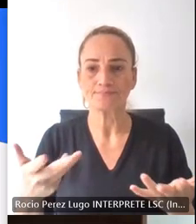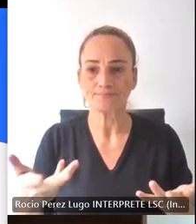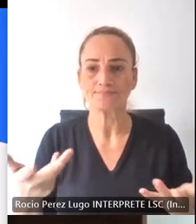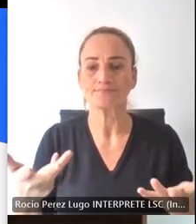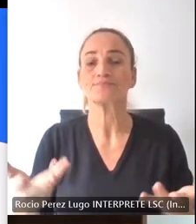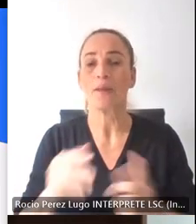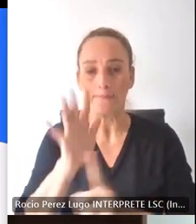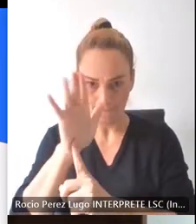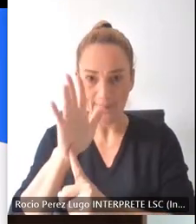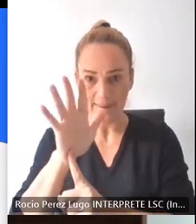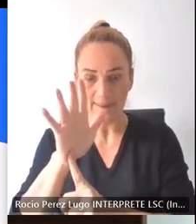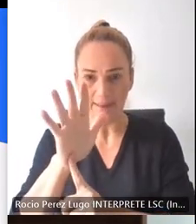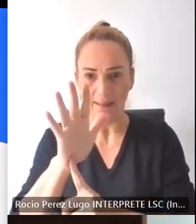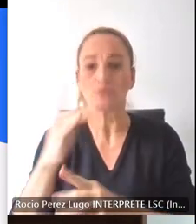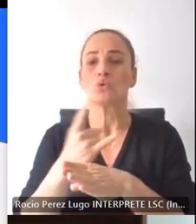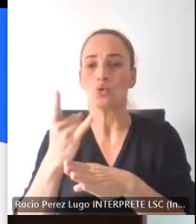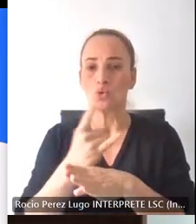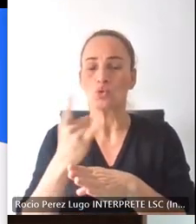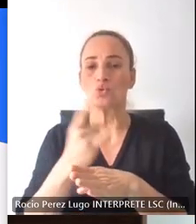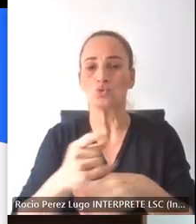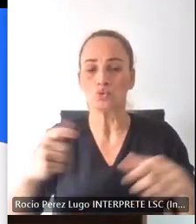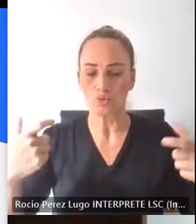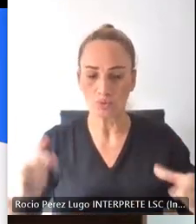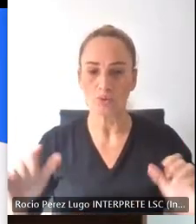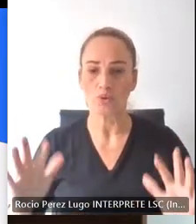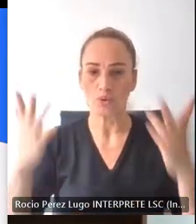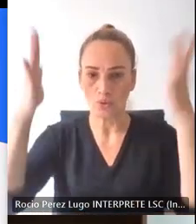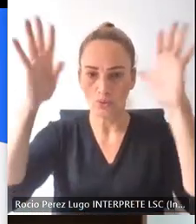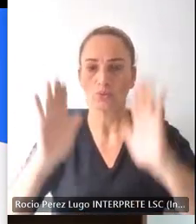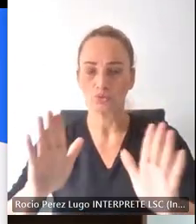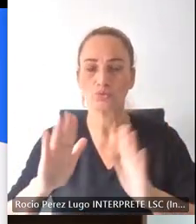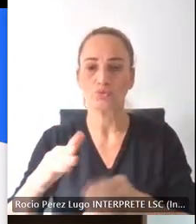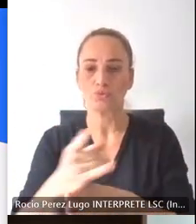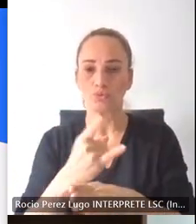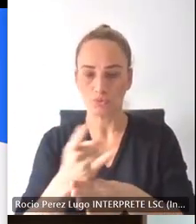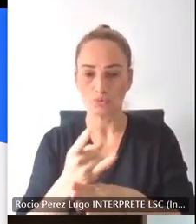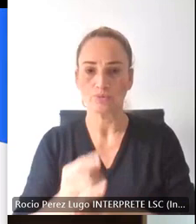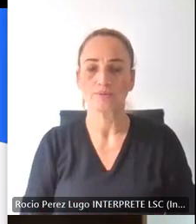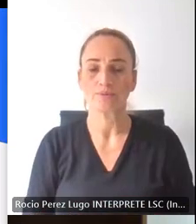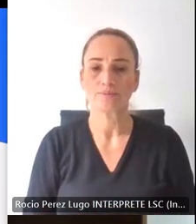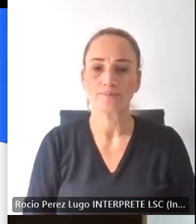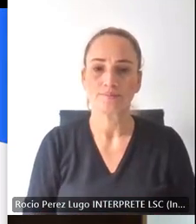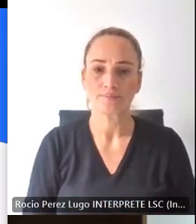de velas o que se utilizan para los cumpleaños en especial. Bueno,